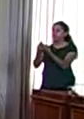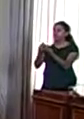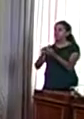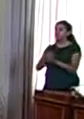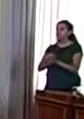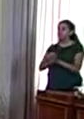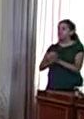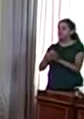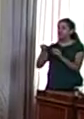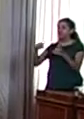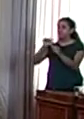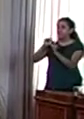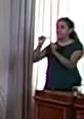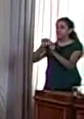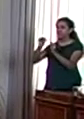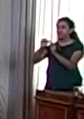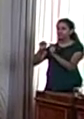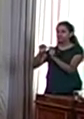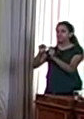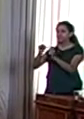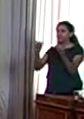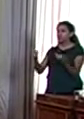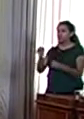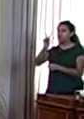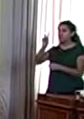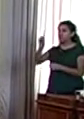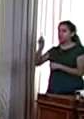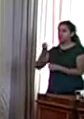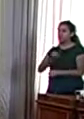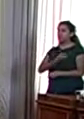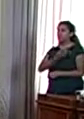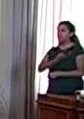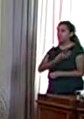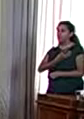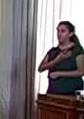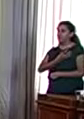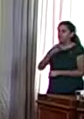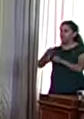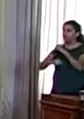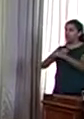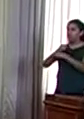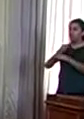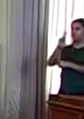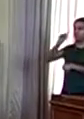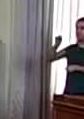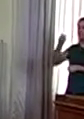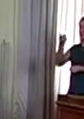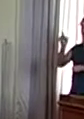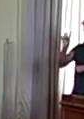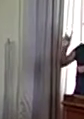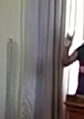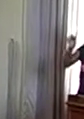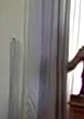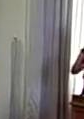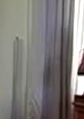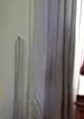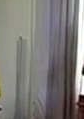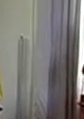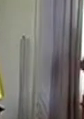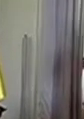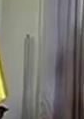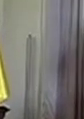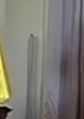Ordinaria de la fecha, hoy día es 21 de mayo del año 2018, es una sesión